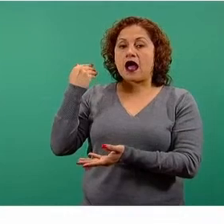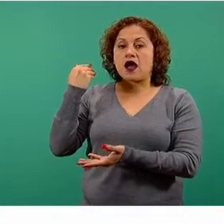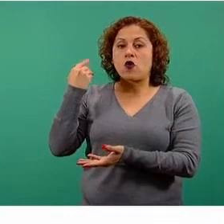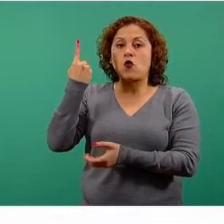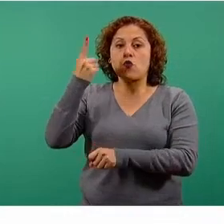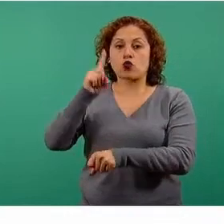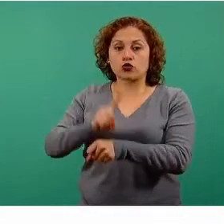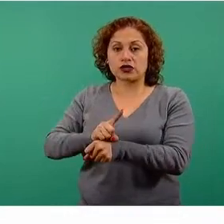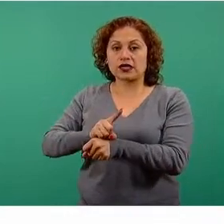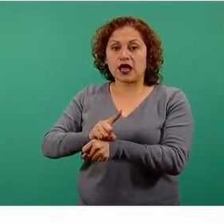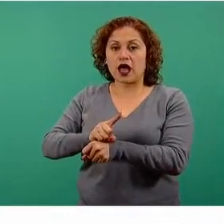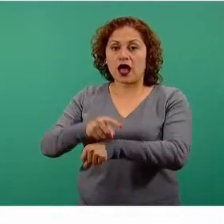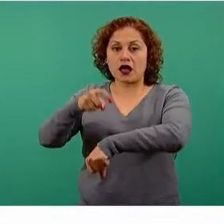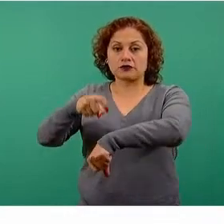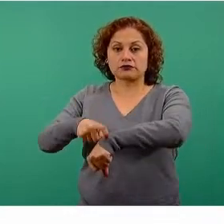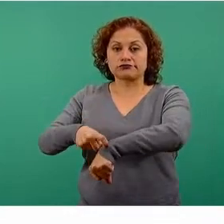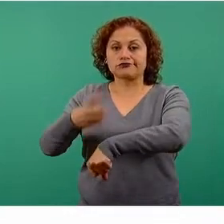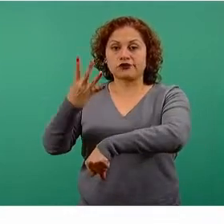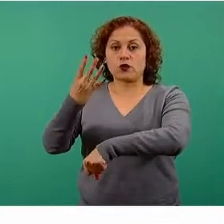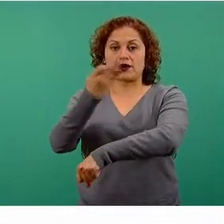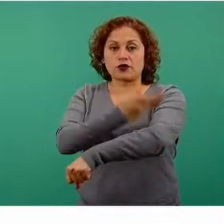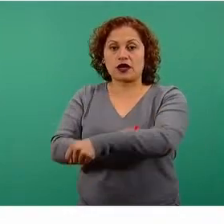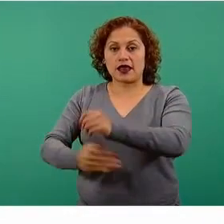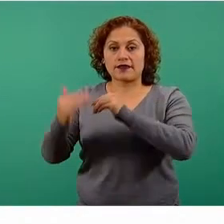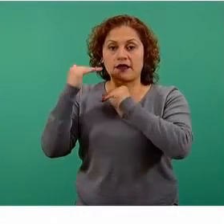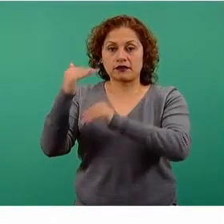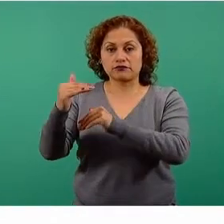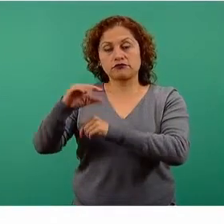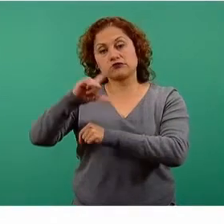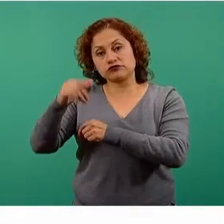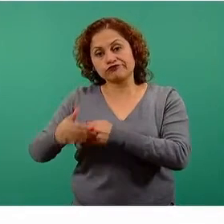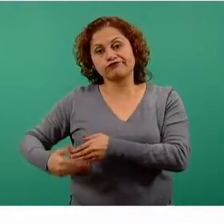indicamos a las 19 horas. Pero hoy quedémonos con esta cifra,